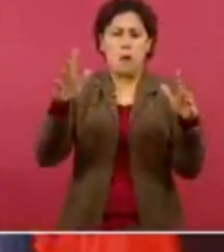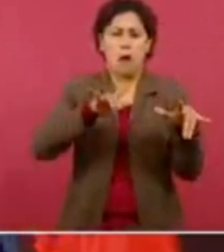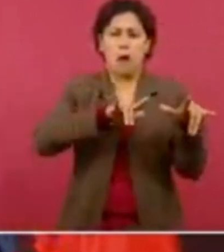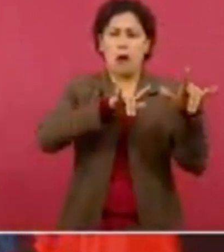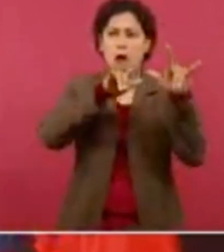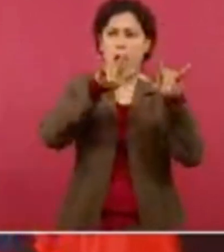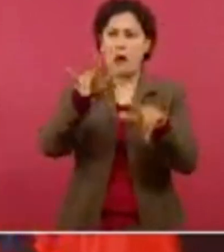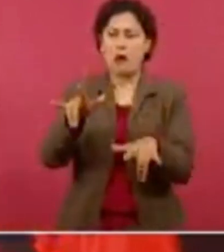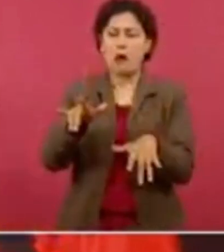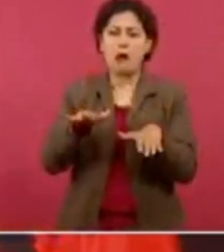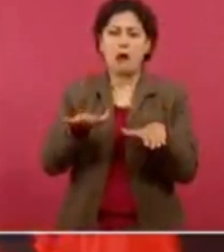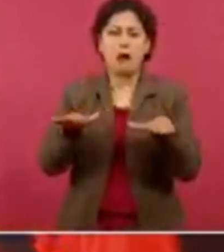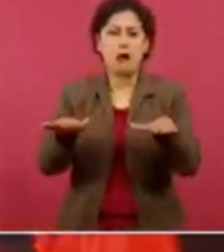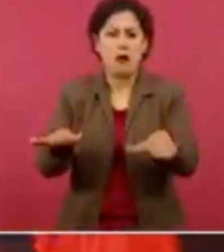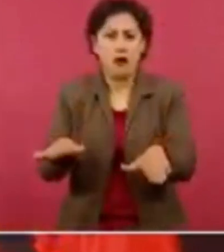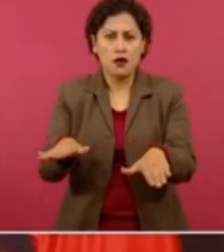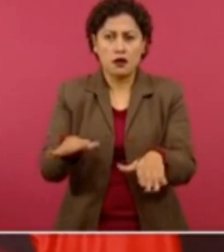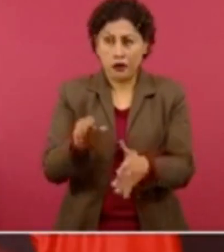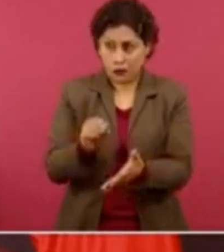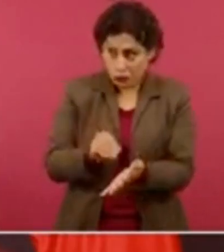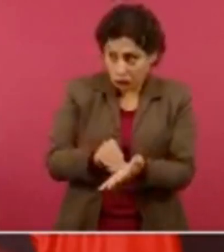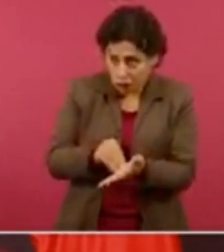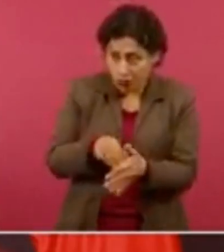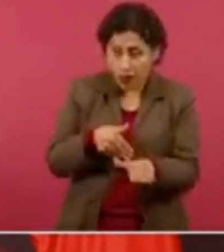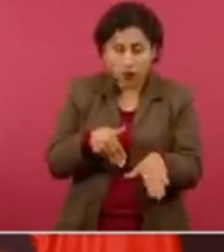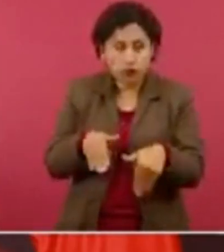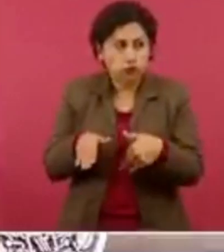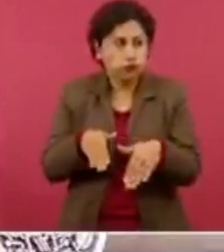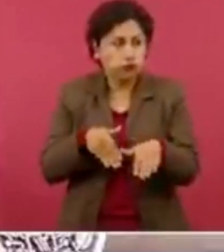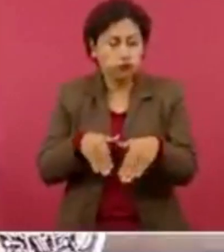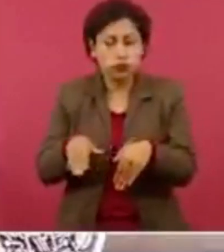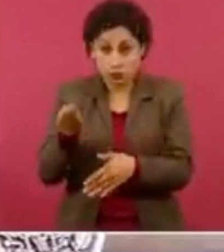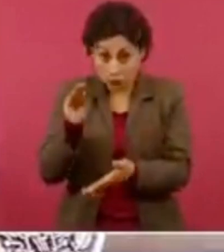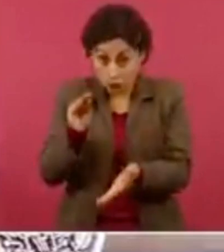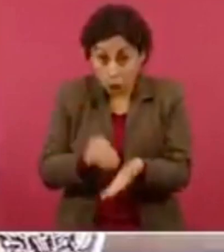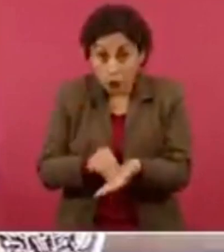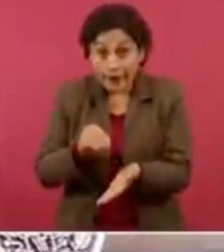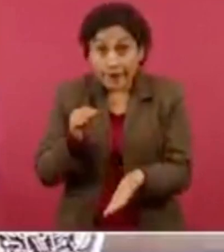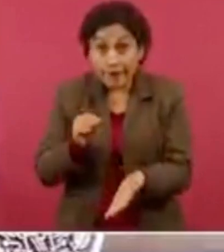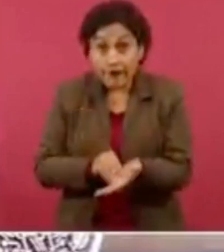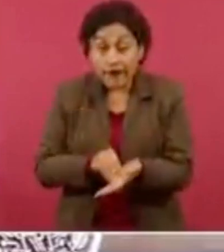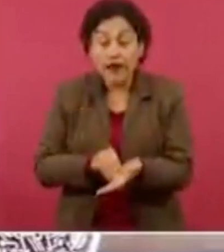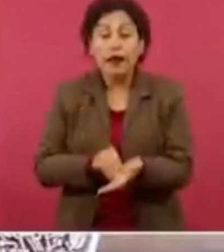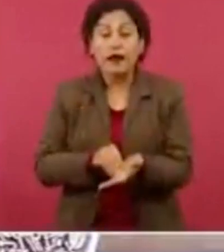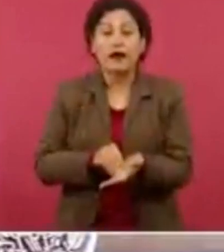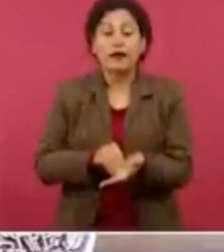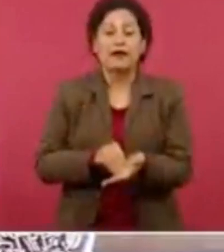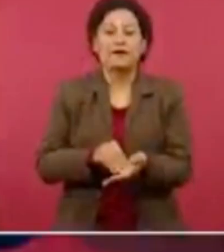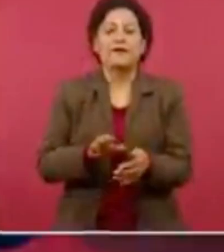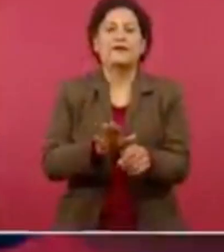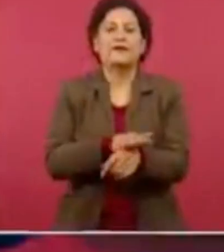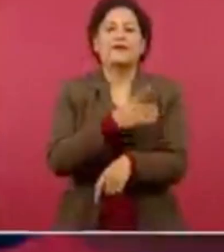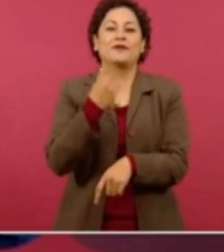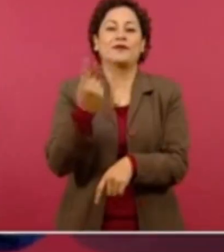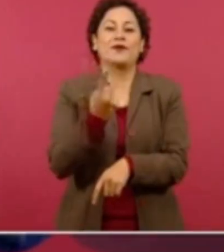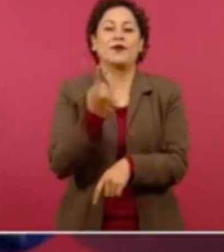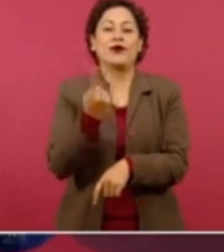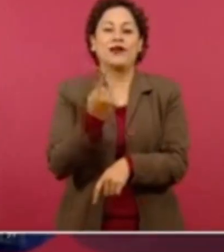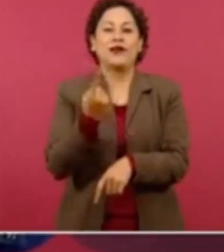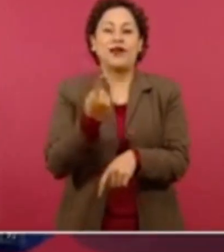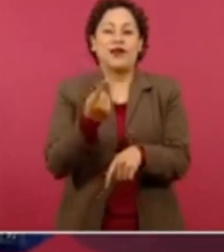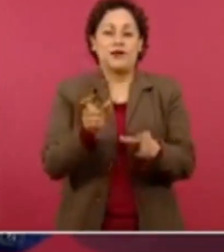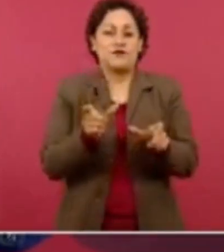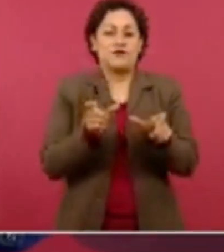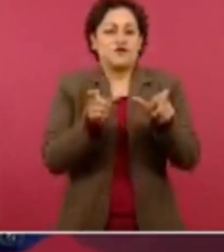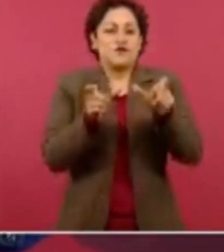¿Todavía estamos en el aeropuerto? Sí, porque los del servicio secreto le dieron todo el